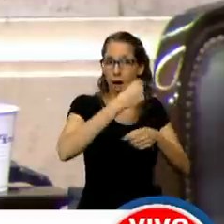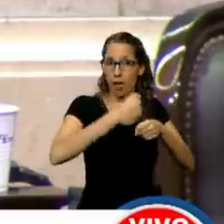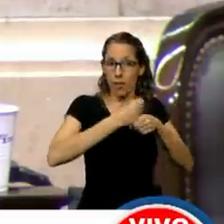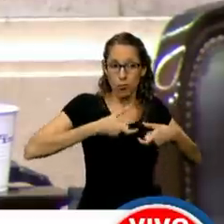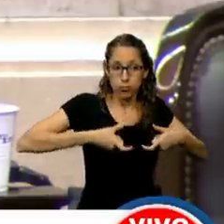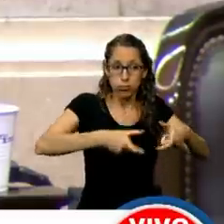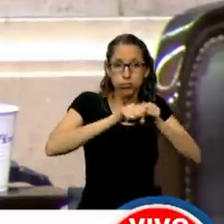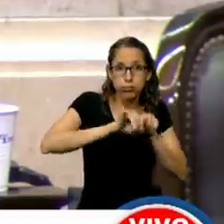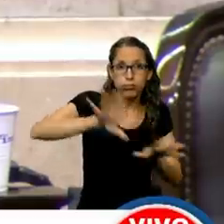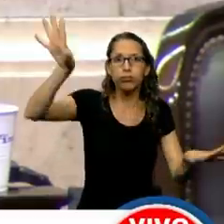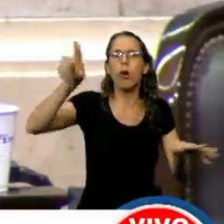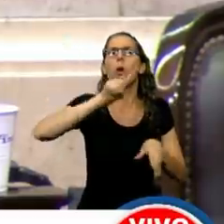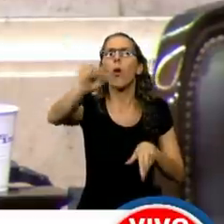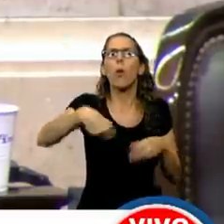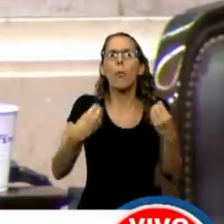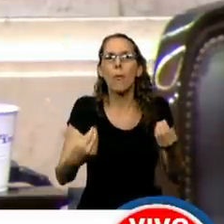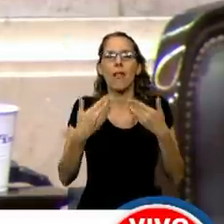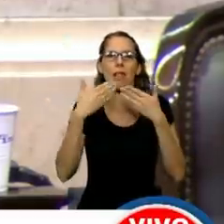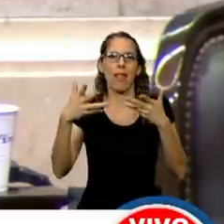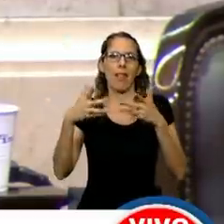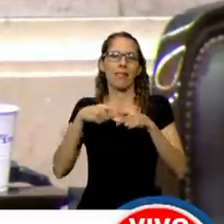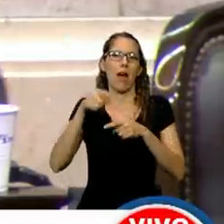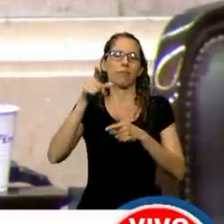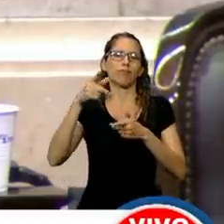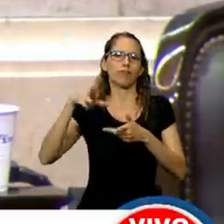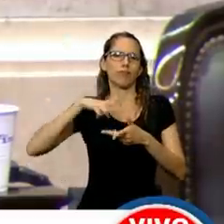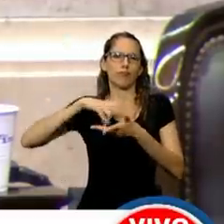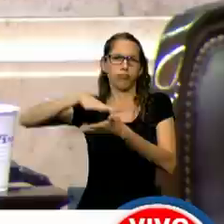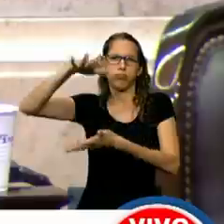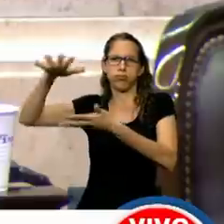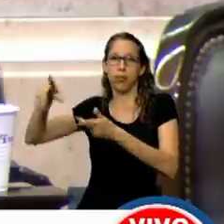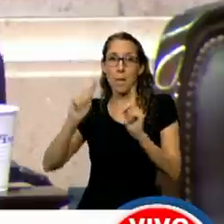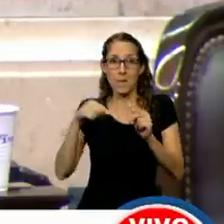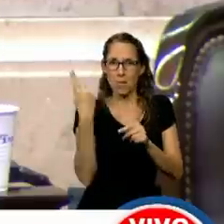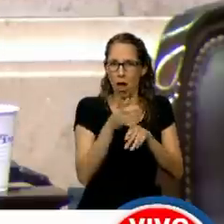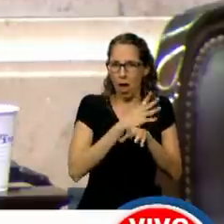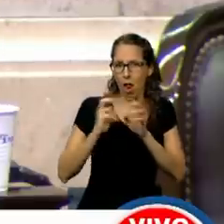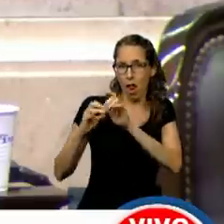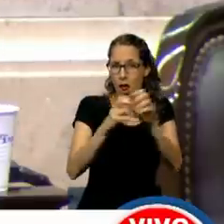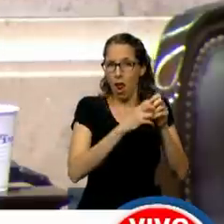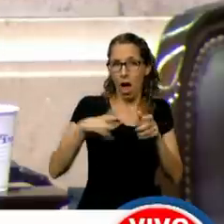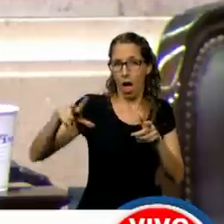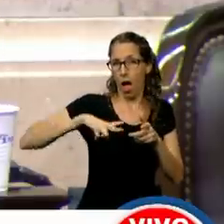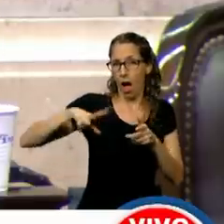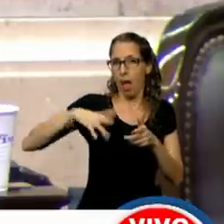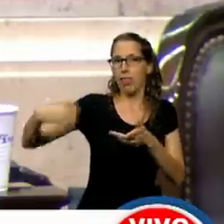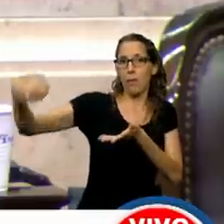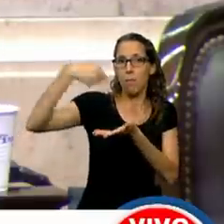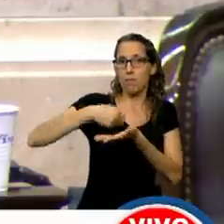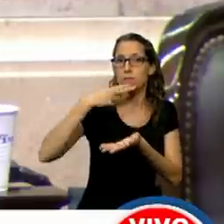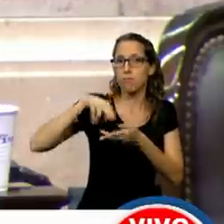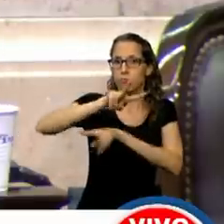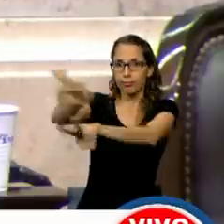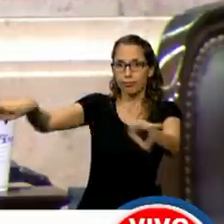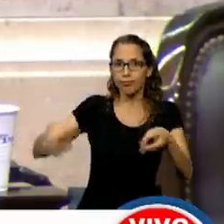a surgir del aporte solidario de las grandes fortunas que discutimos en este congreso aprobamos y que lo